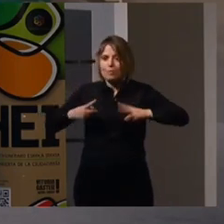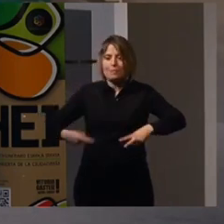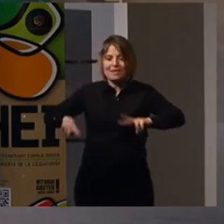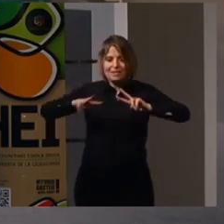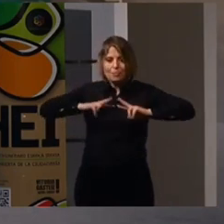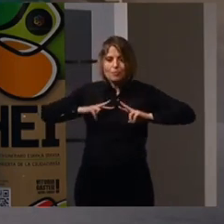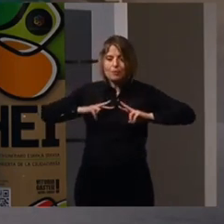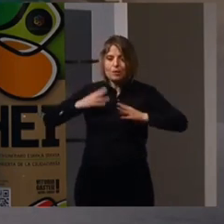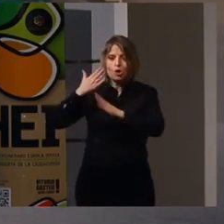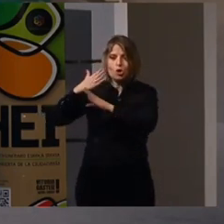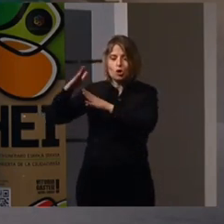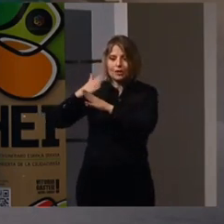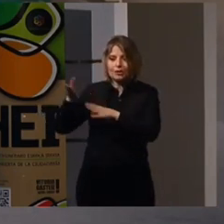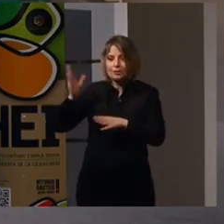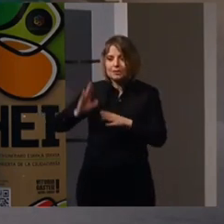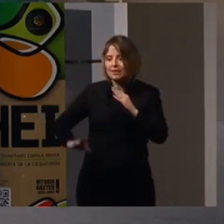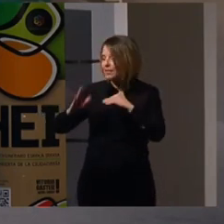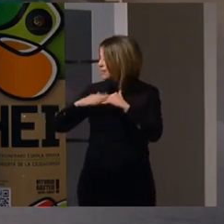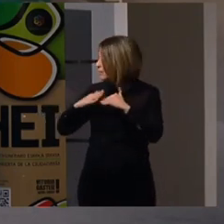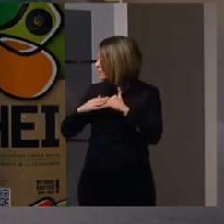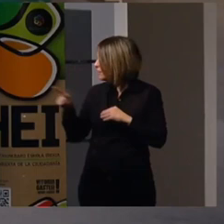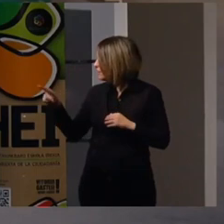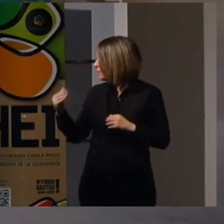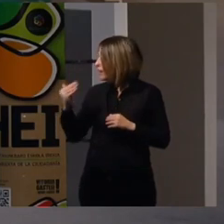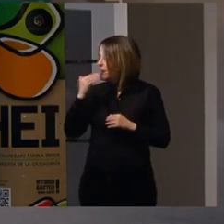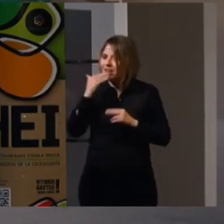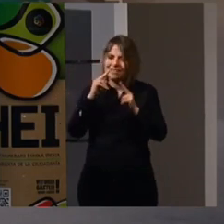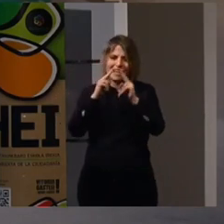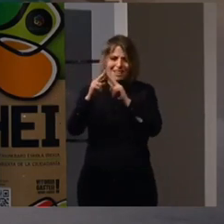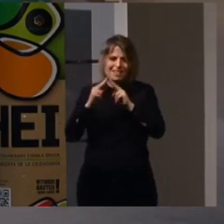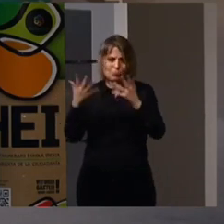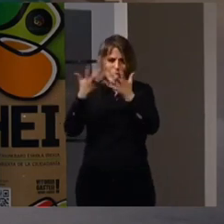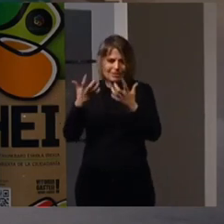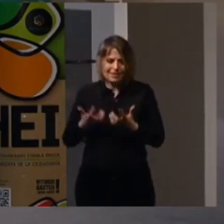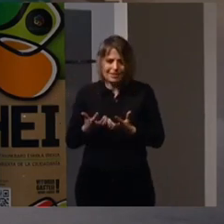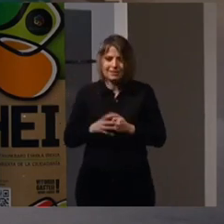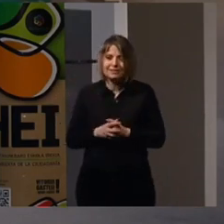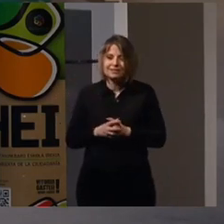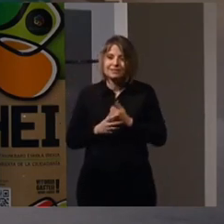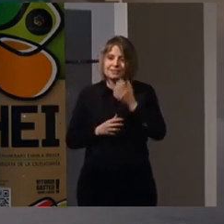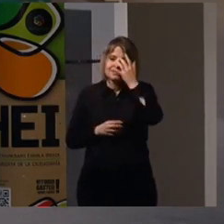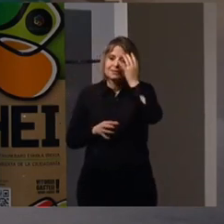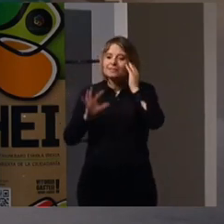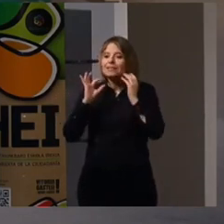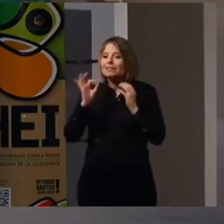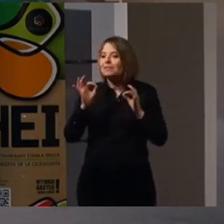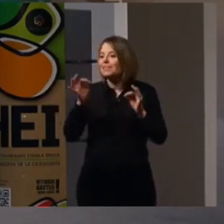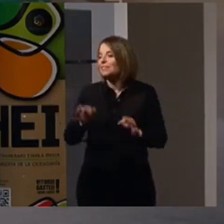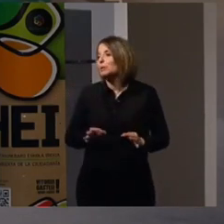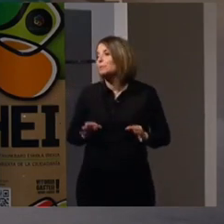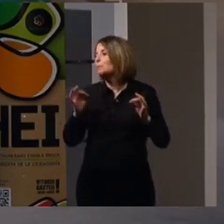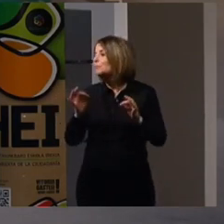devuélveme lo que te sobra del salario mínimo. Y la propia carta ha habido respuestas de... Totalmente mezquinas. O sea, es verdad que